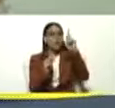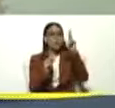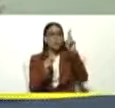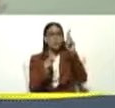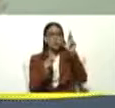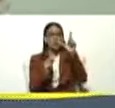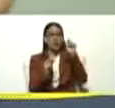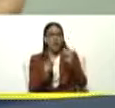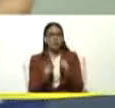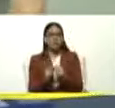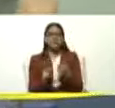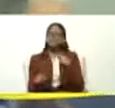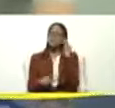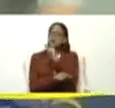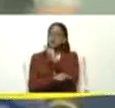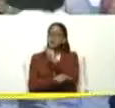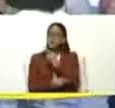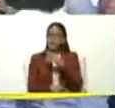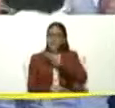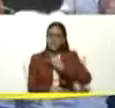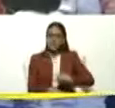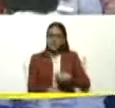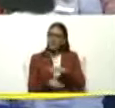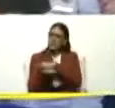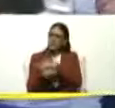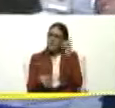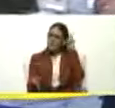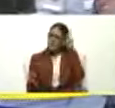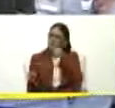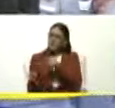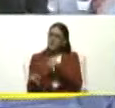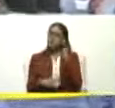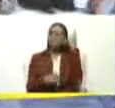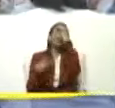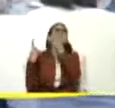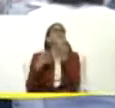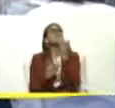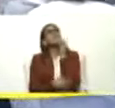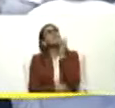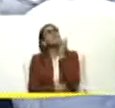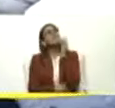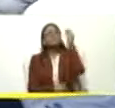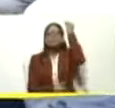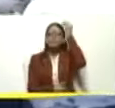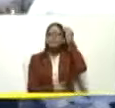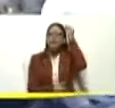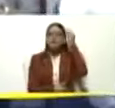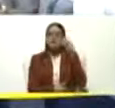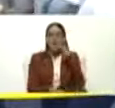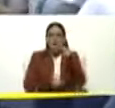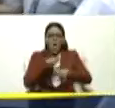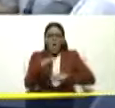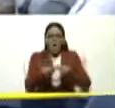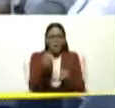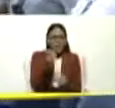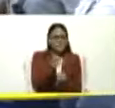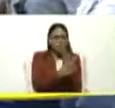profesora Carrero, profesora Sandra, muchachos, ustedes nunca se han preguntado... ¿Cómo se formó